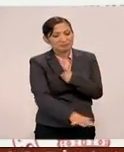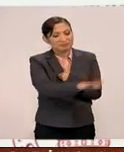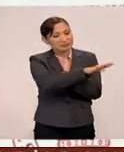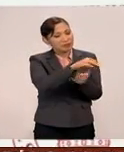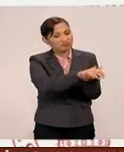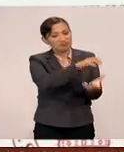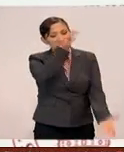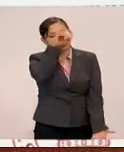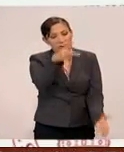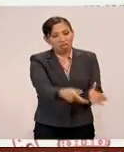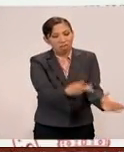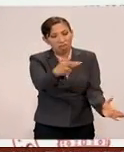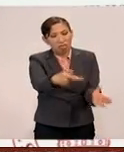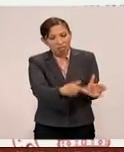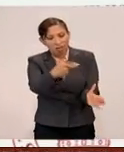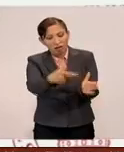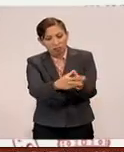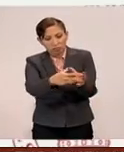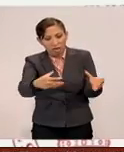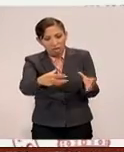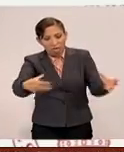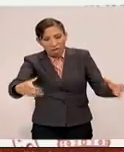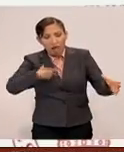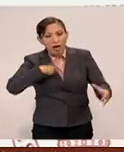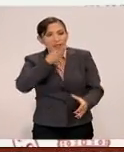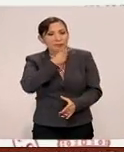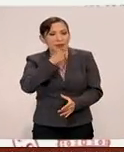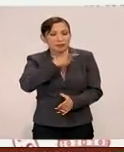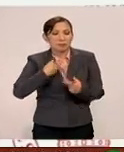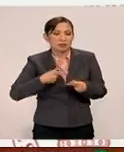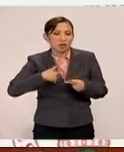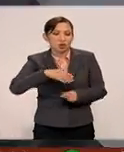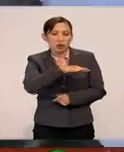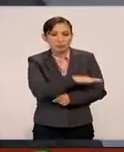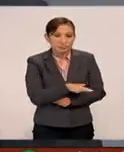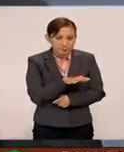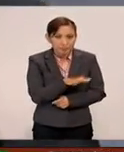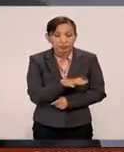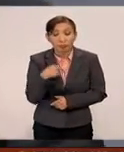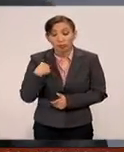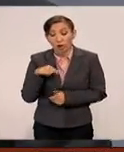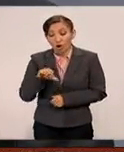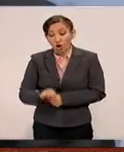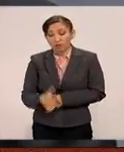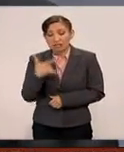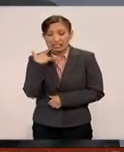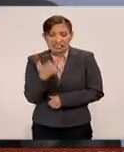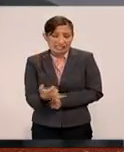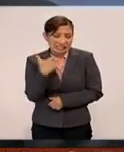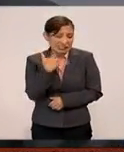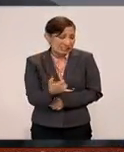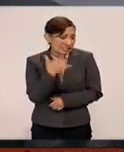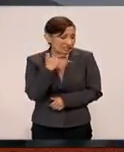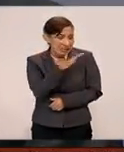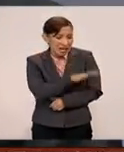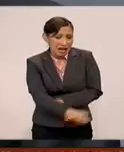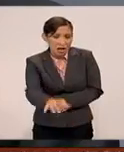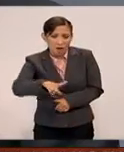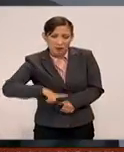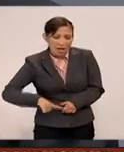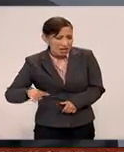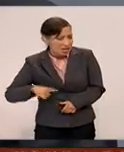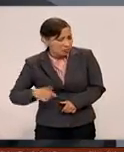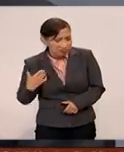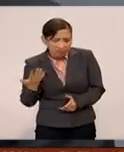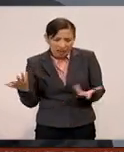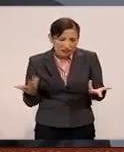hay una gran incidencia de diabetes entre su población. Y hoy hacemos esfuerzos desde el ámbito gubernamental